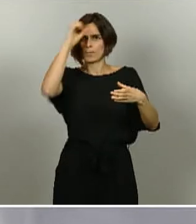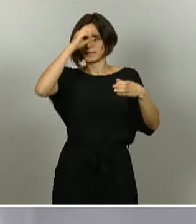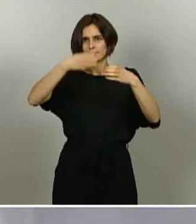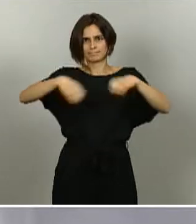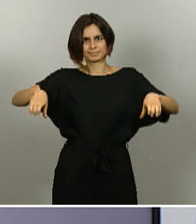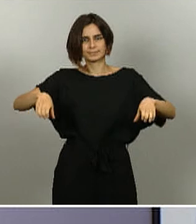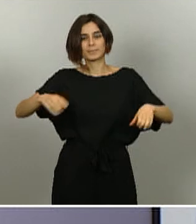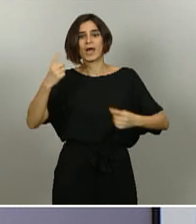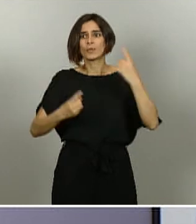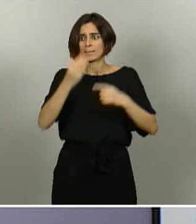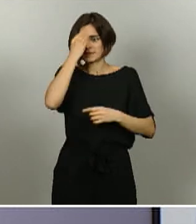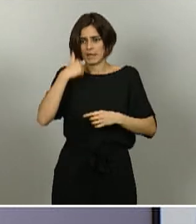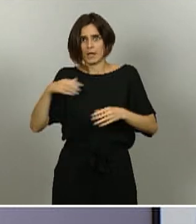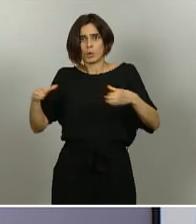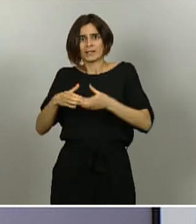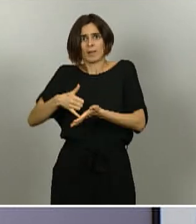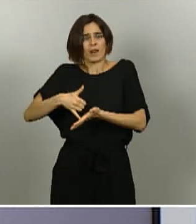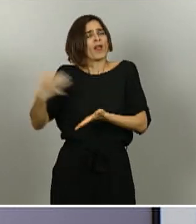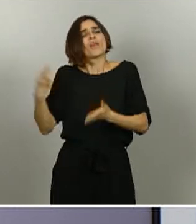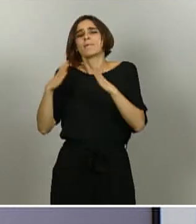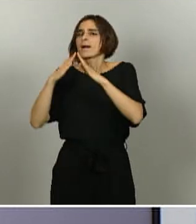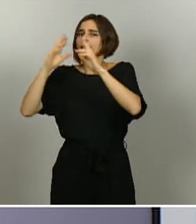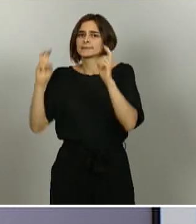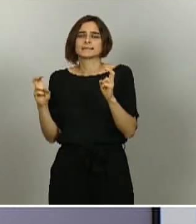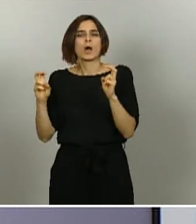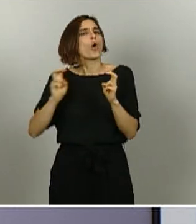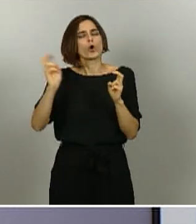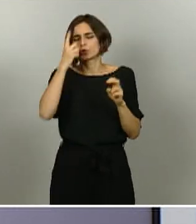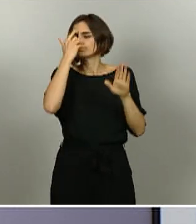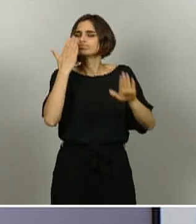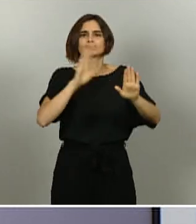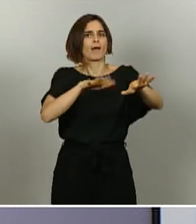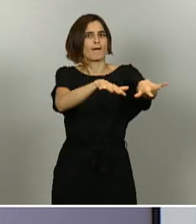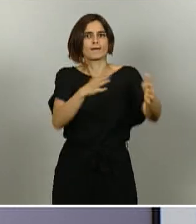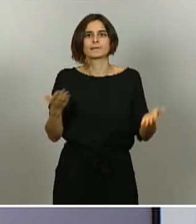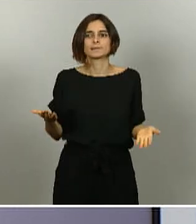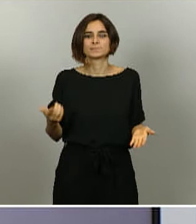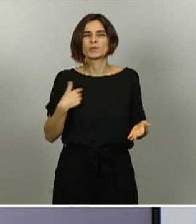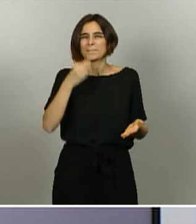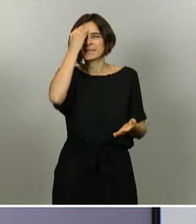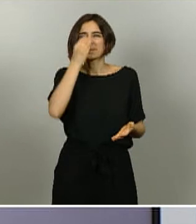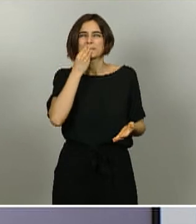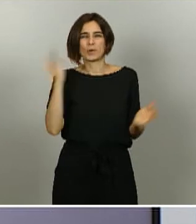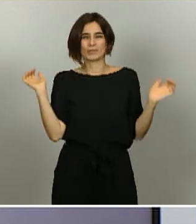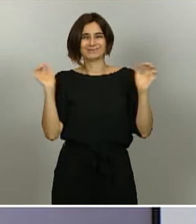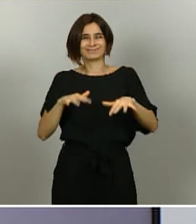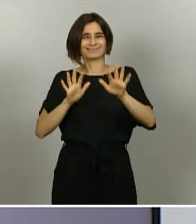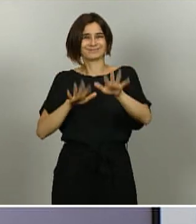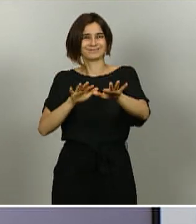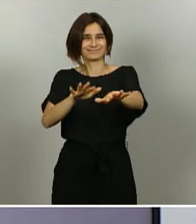vulnerable deberían quedarse todavía en casa. ¿Considera que es más prudente retrasar este tipo de concentraciones?